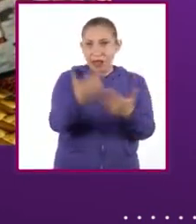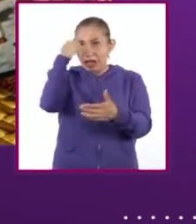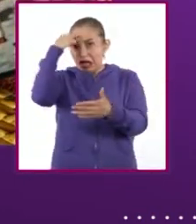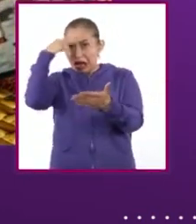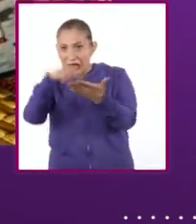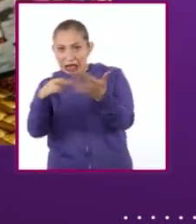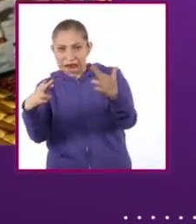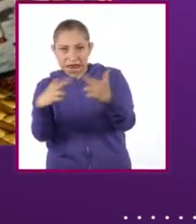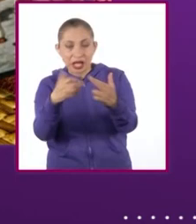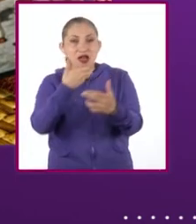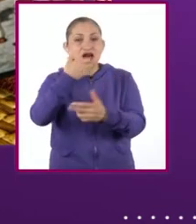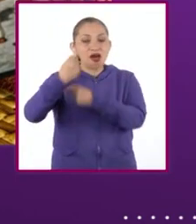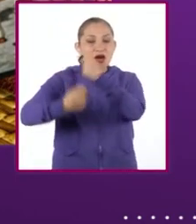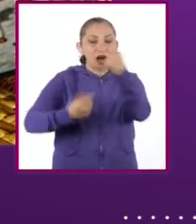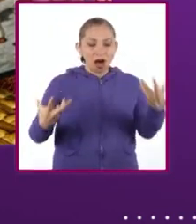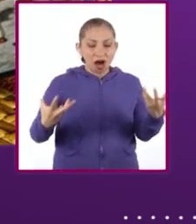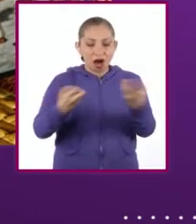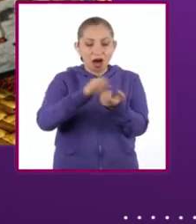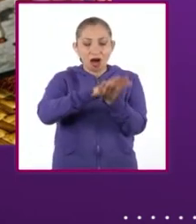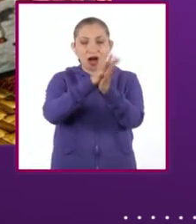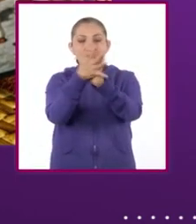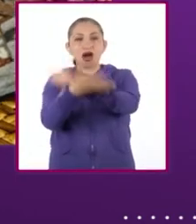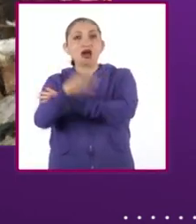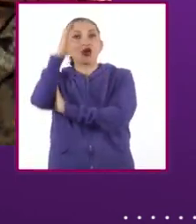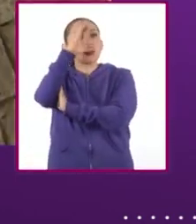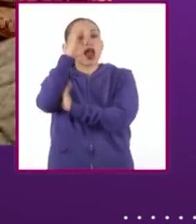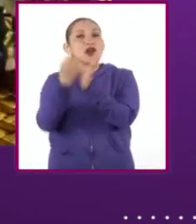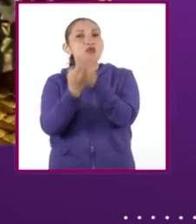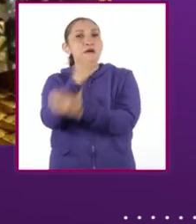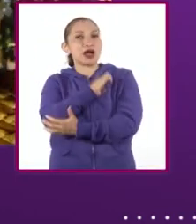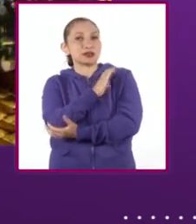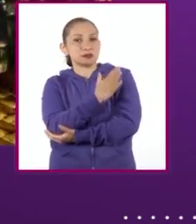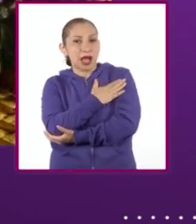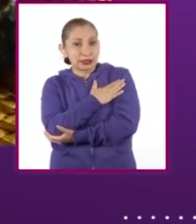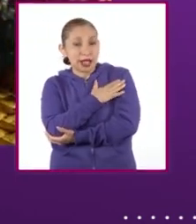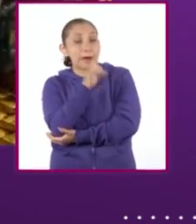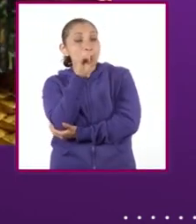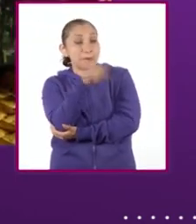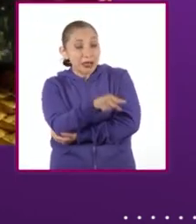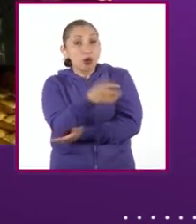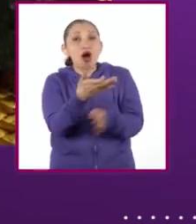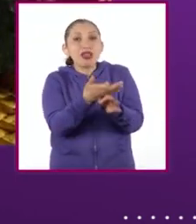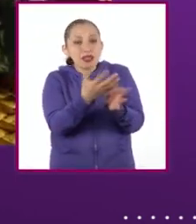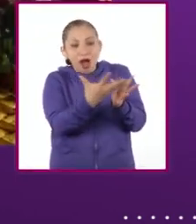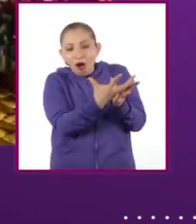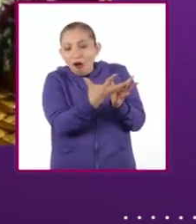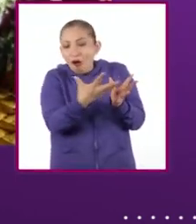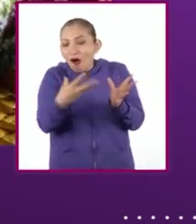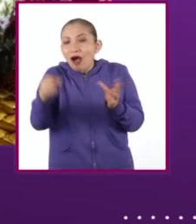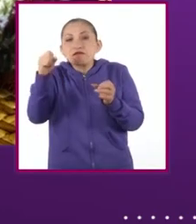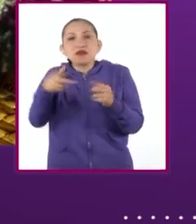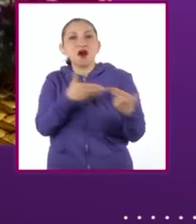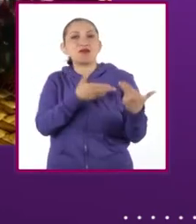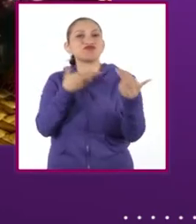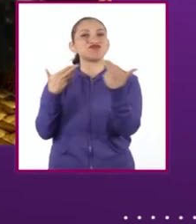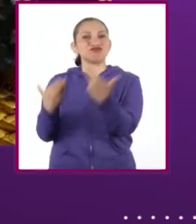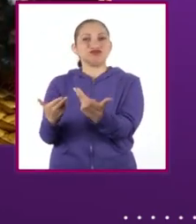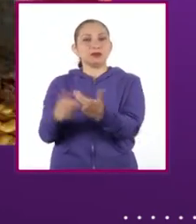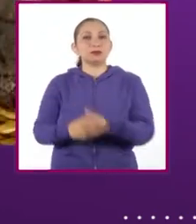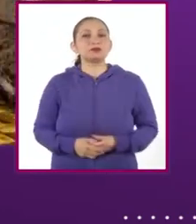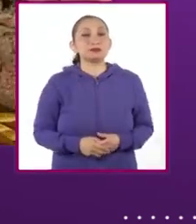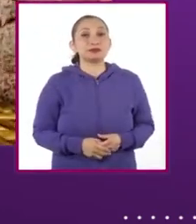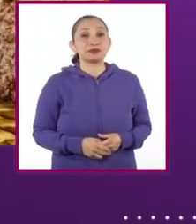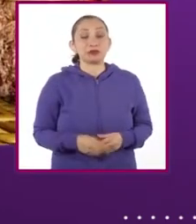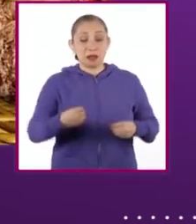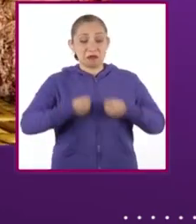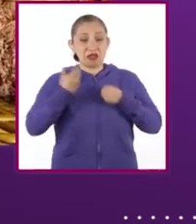y tradiciones que dieron origen a la cultura novohispana, de la cual actualmente somos herederos. En